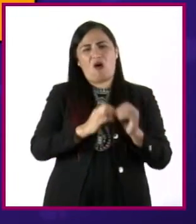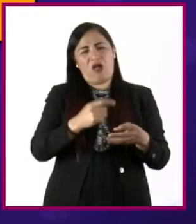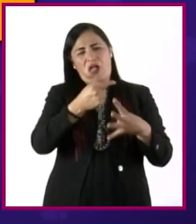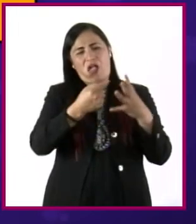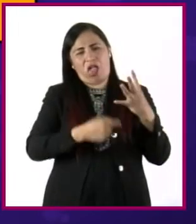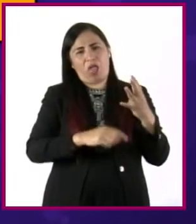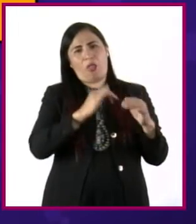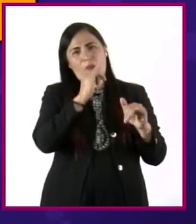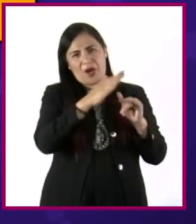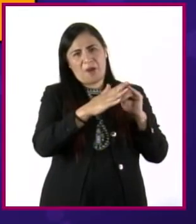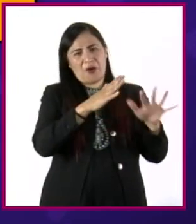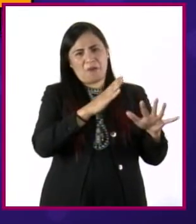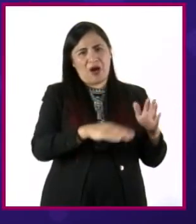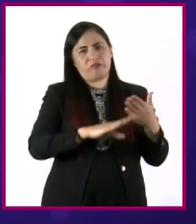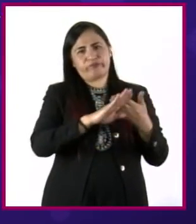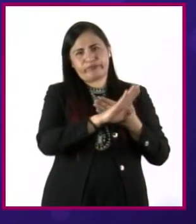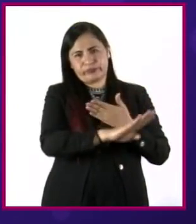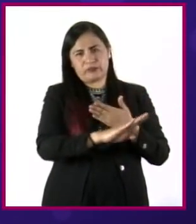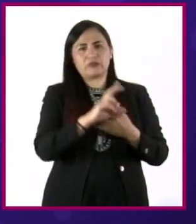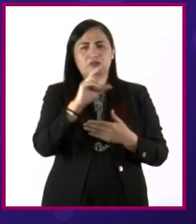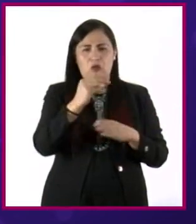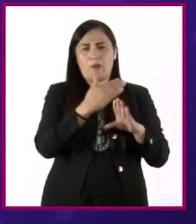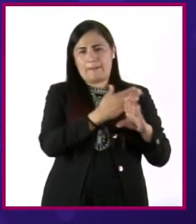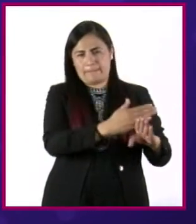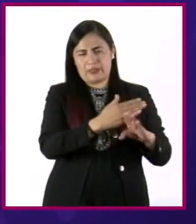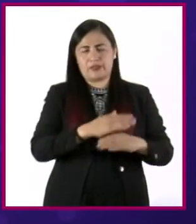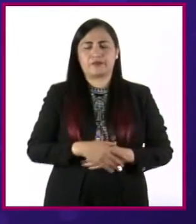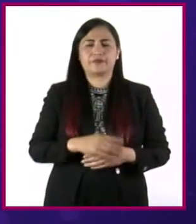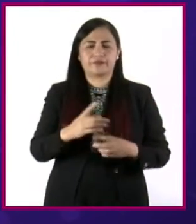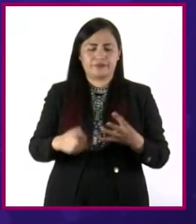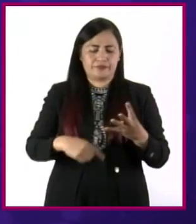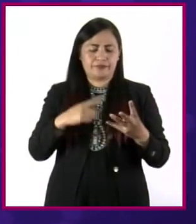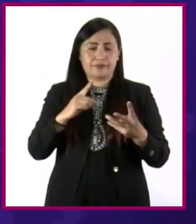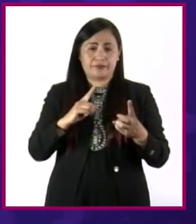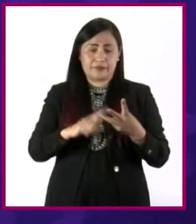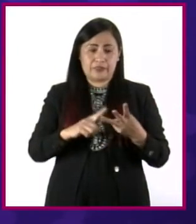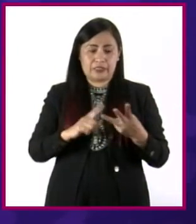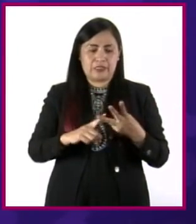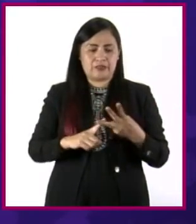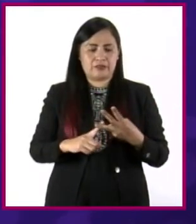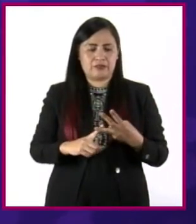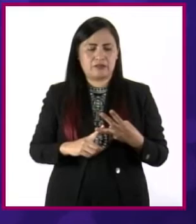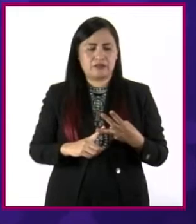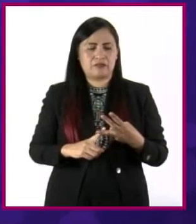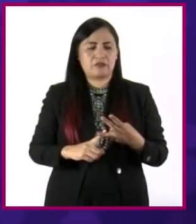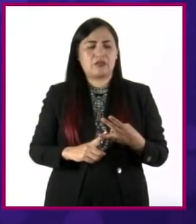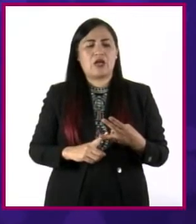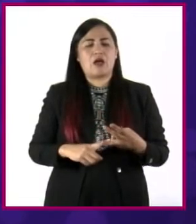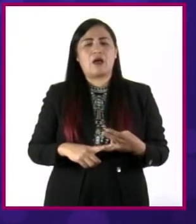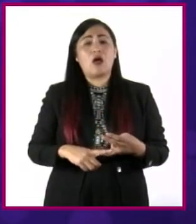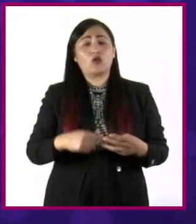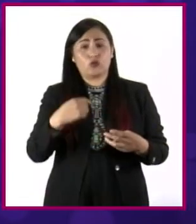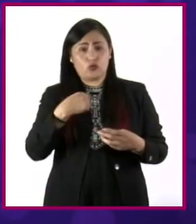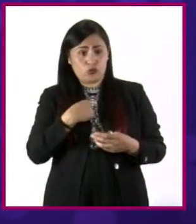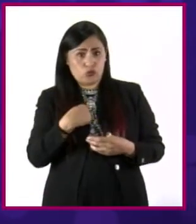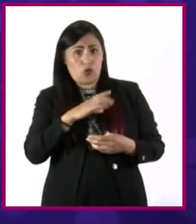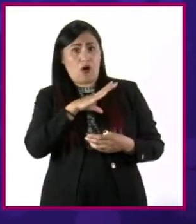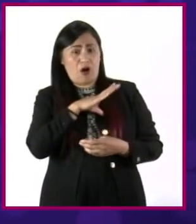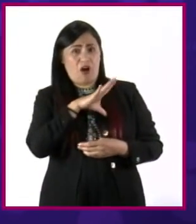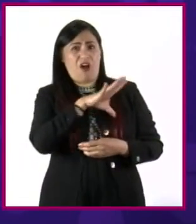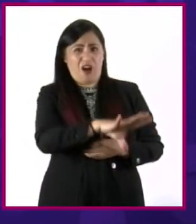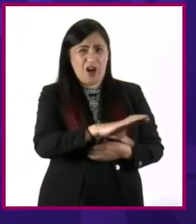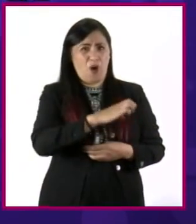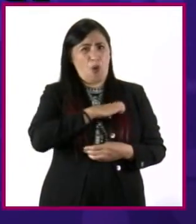las personas LGBTIQ+. 3. Mostrarse en contra de cualquier tipo de fobia, insulto o agresión contra